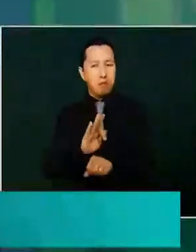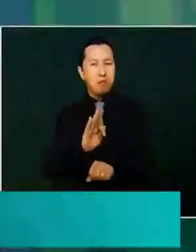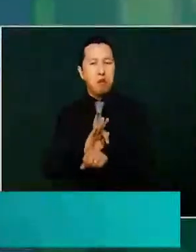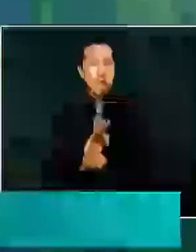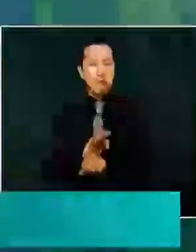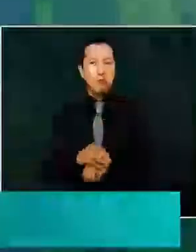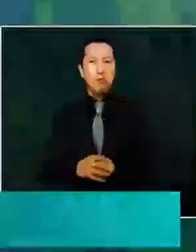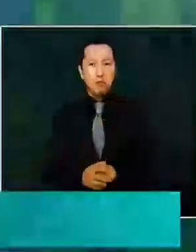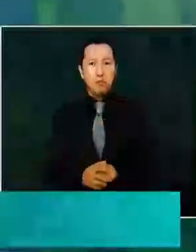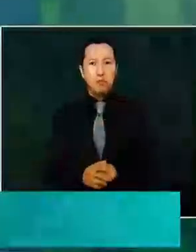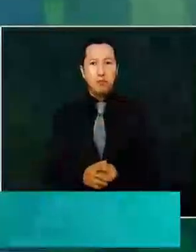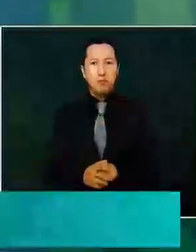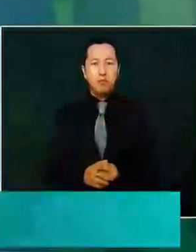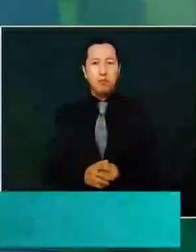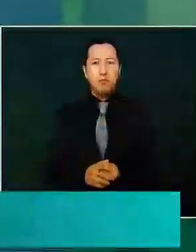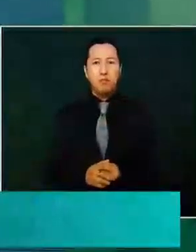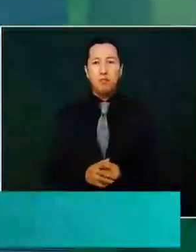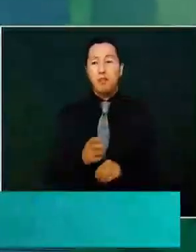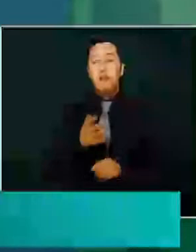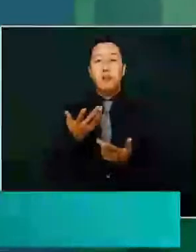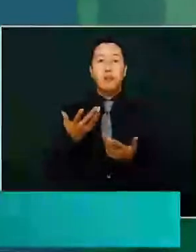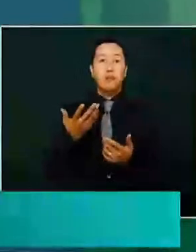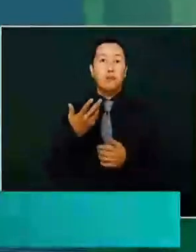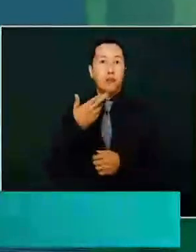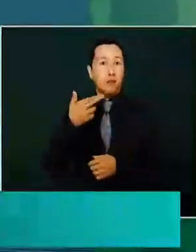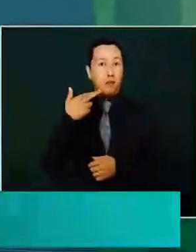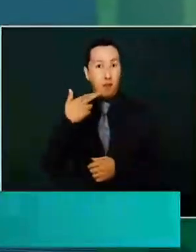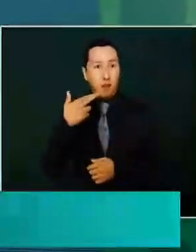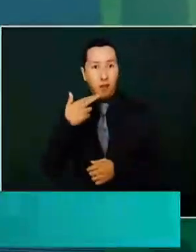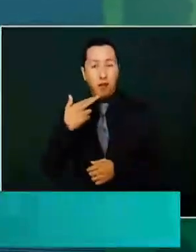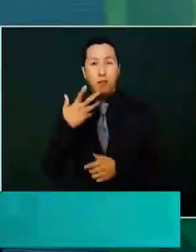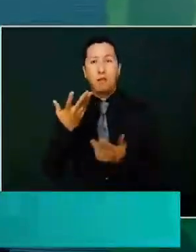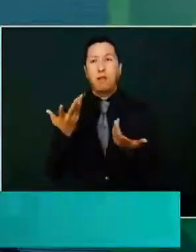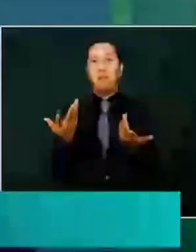los trabajadores en restaurantes,